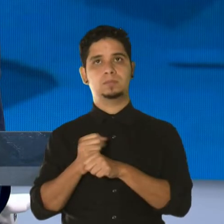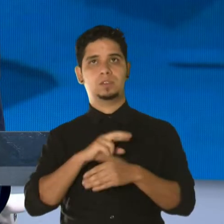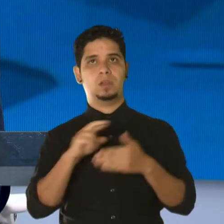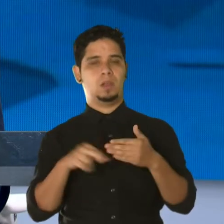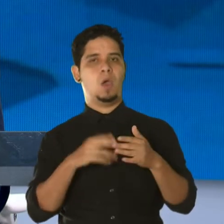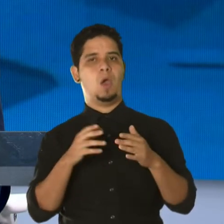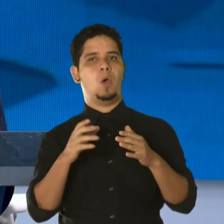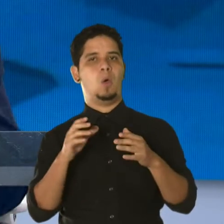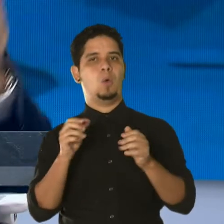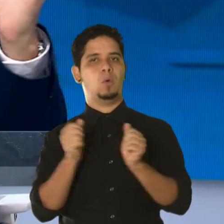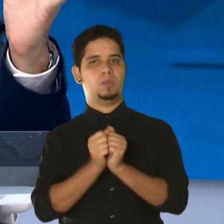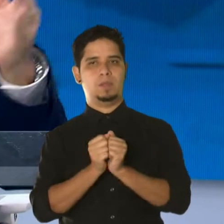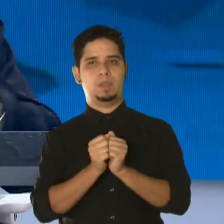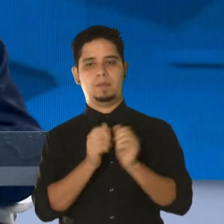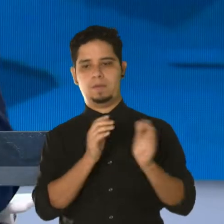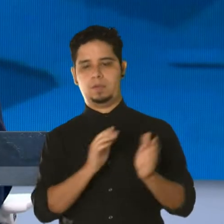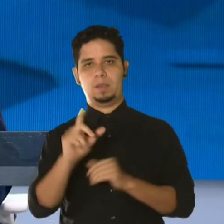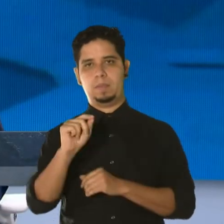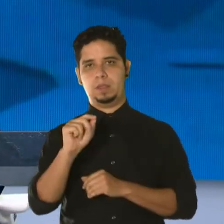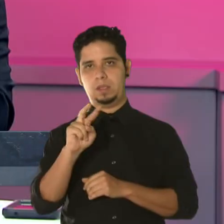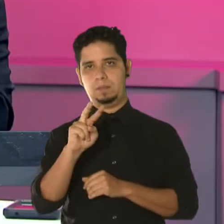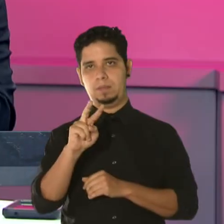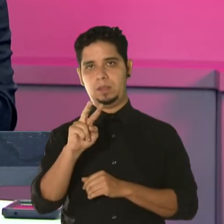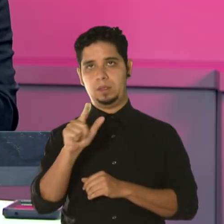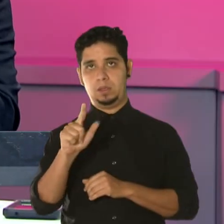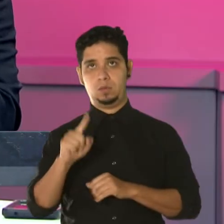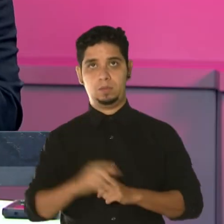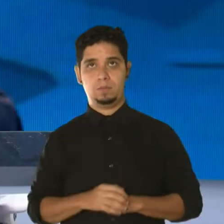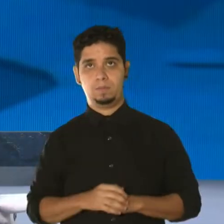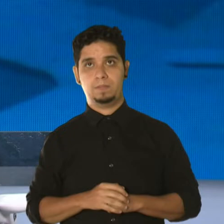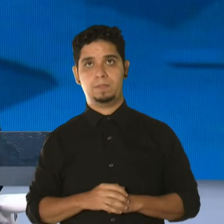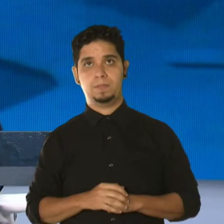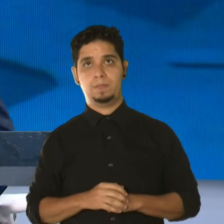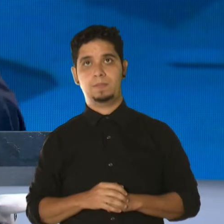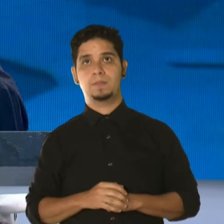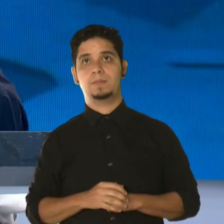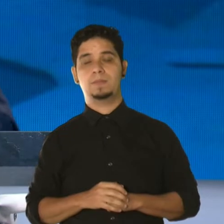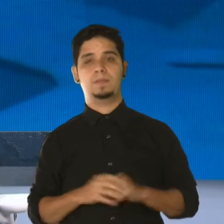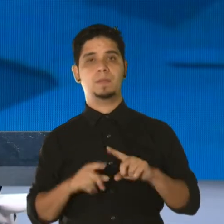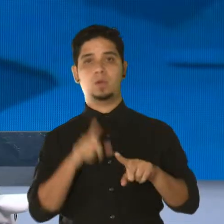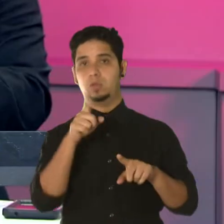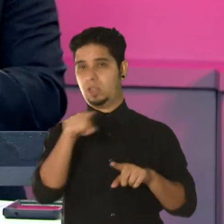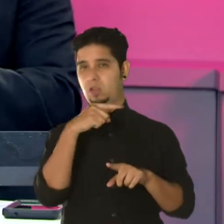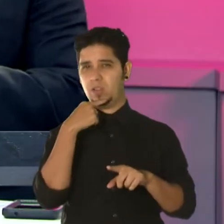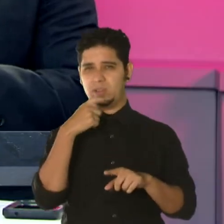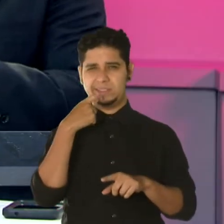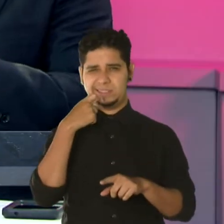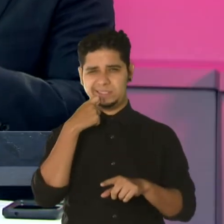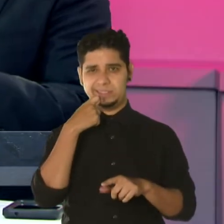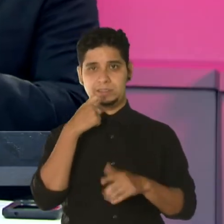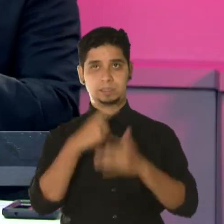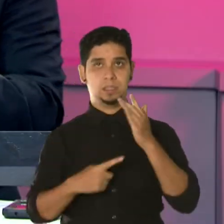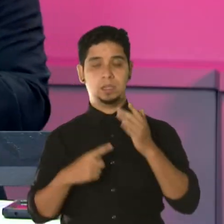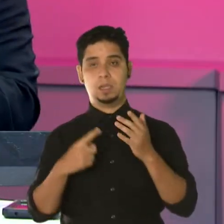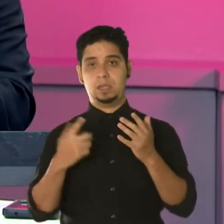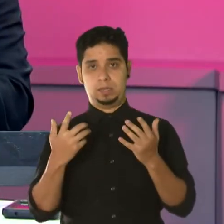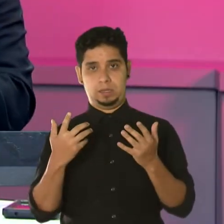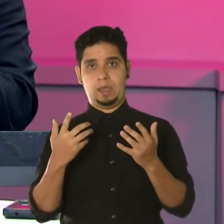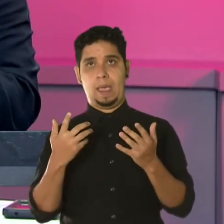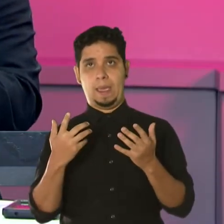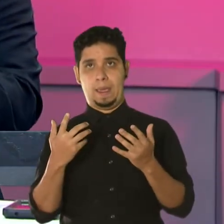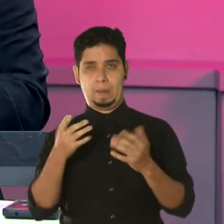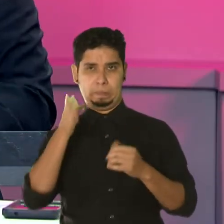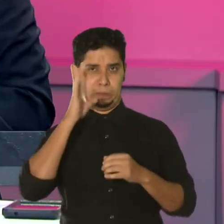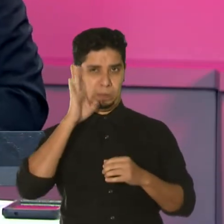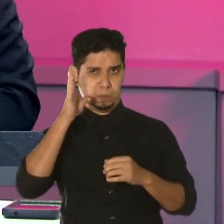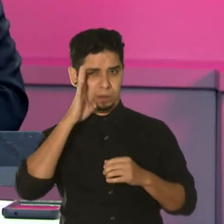de Planificación del 2021. Pero usted y entonces que era 1% también. Pero entonces usted nos dijo ahorita que venía posiblemente, o que viene